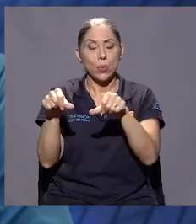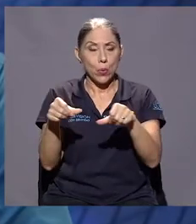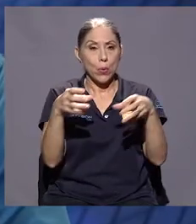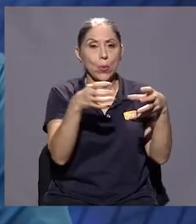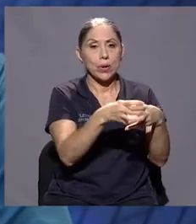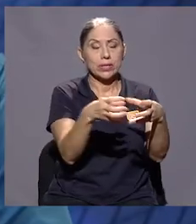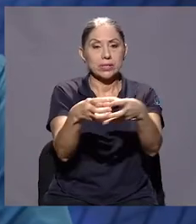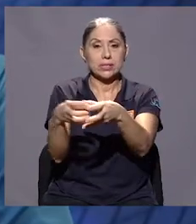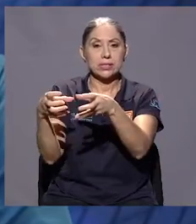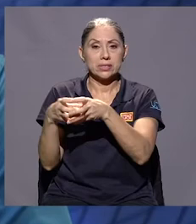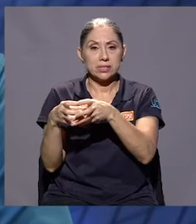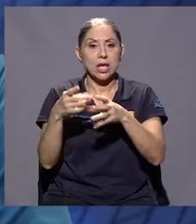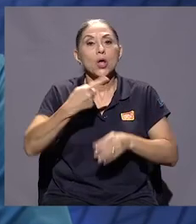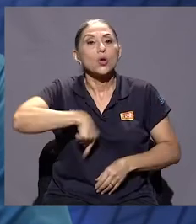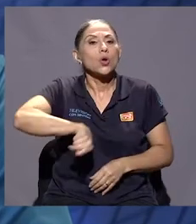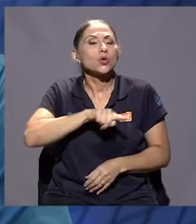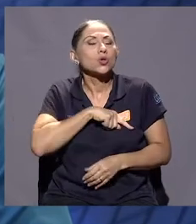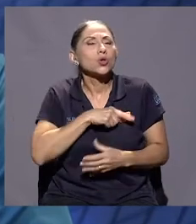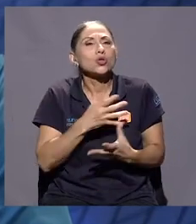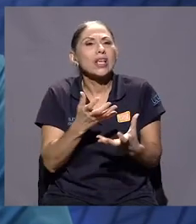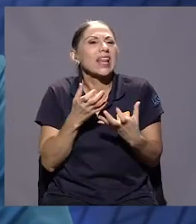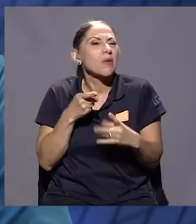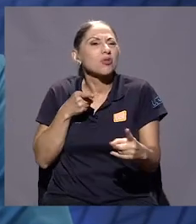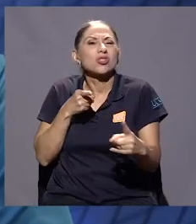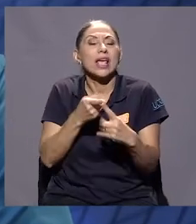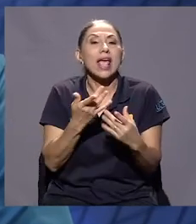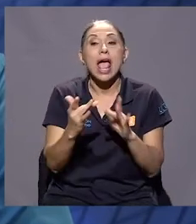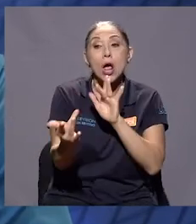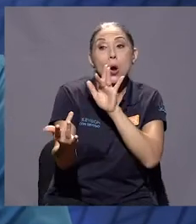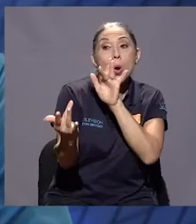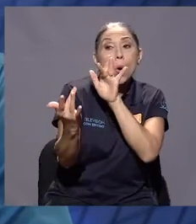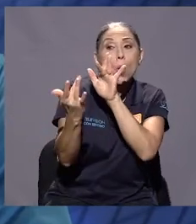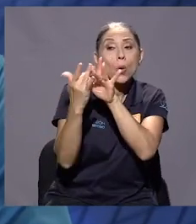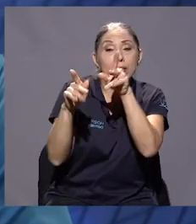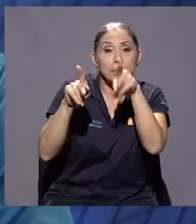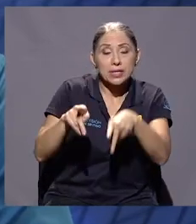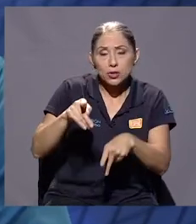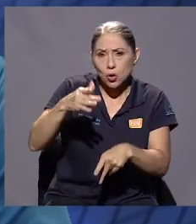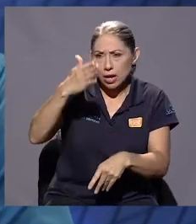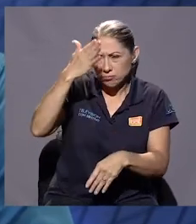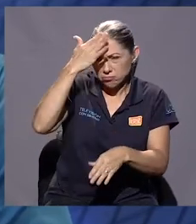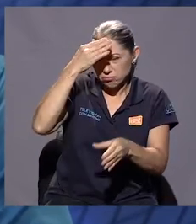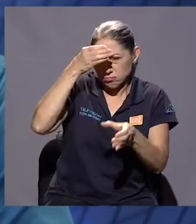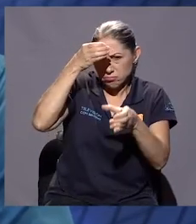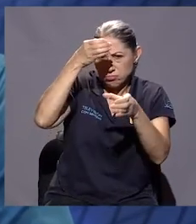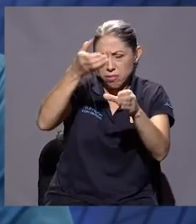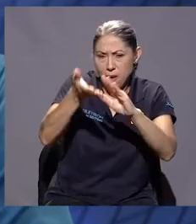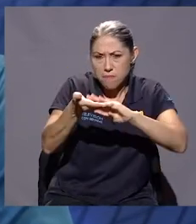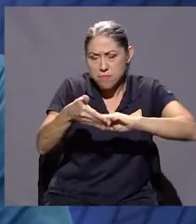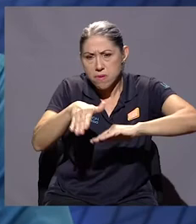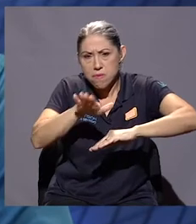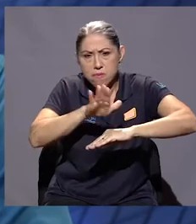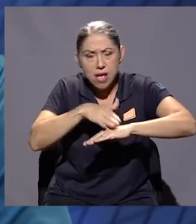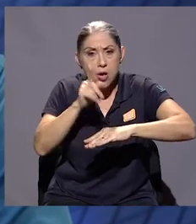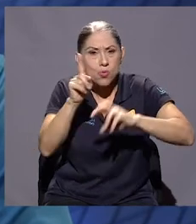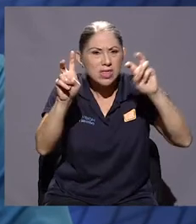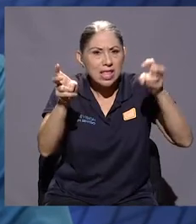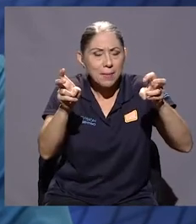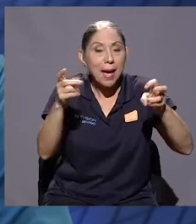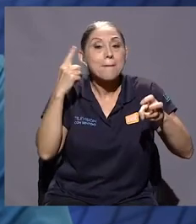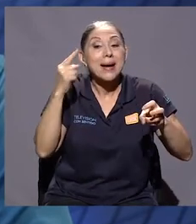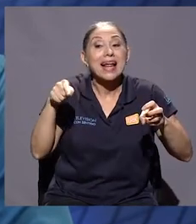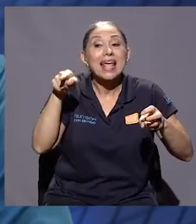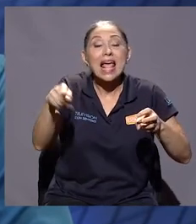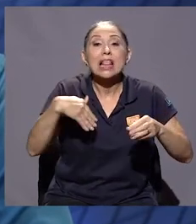contactar con algún experto en algún tema y más bien nosotros facilitar el espacio para que la gente pueda conocer alguna experiencia concreta digamos